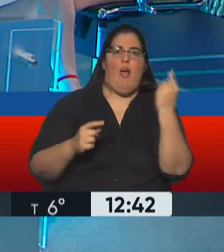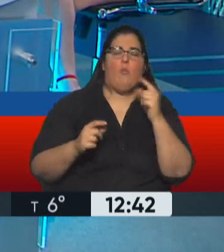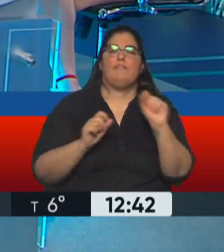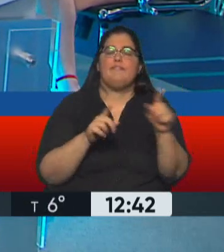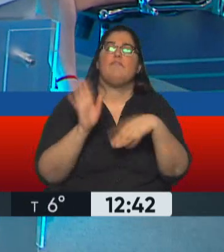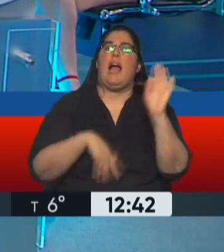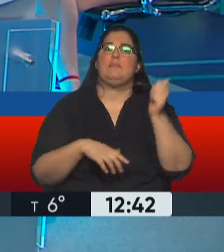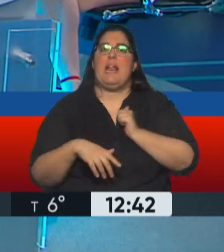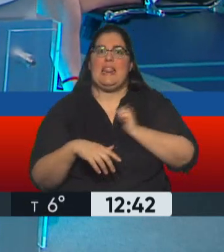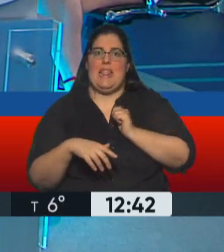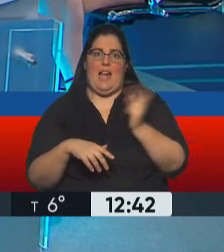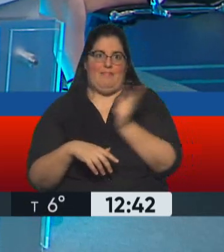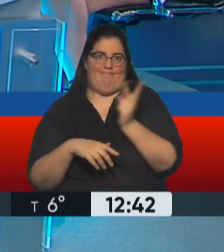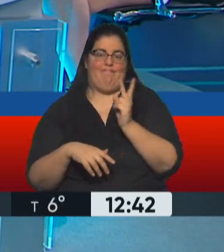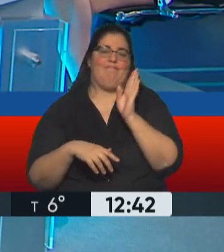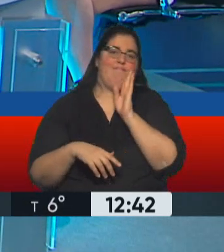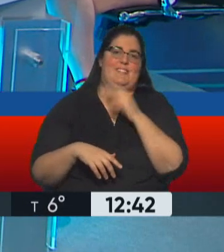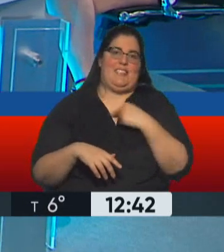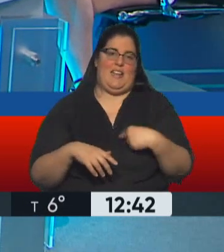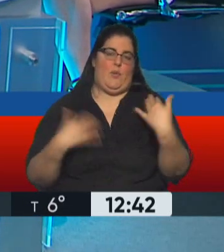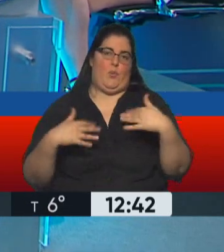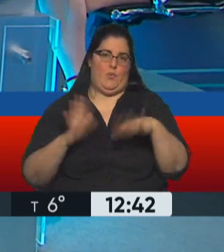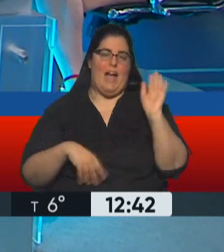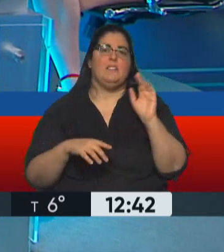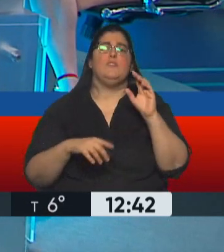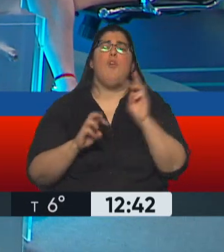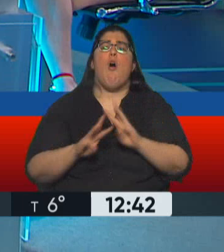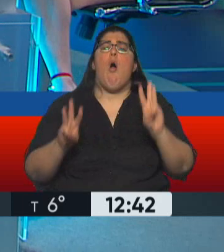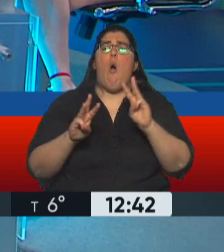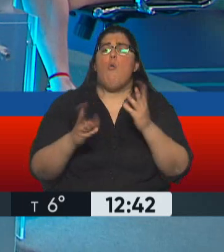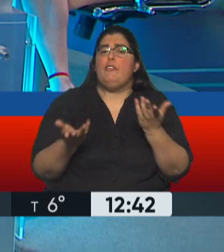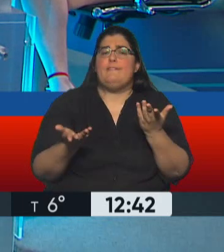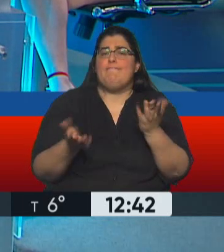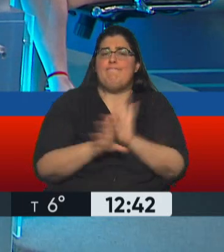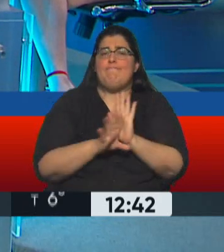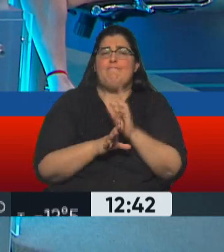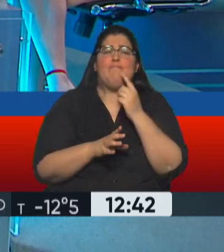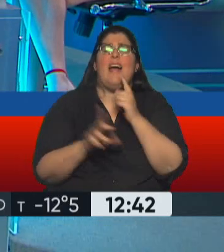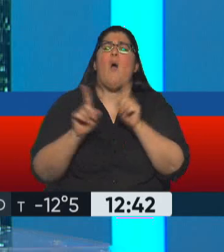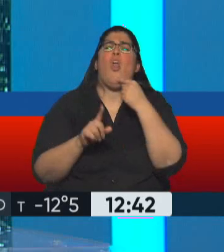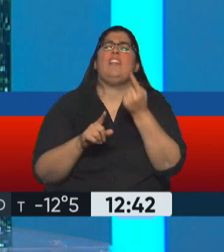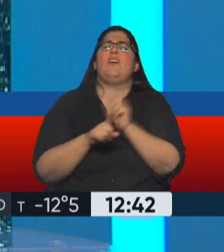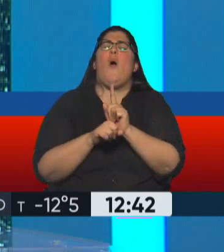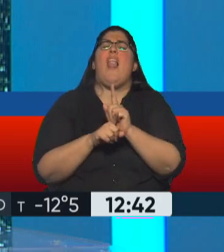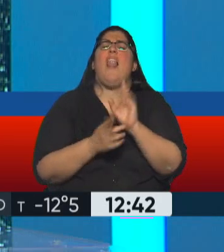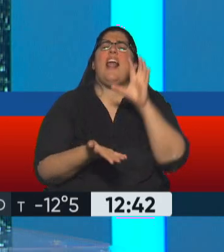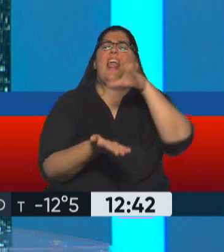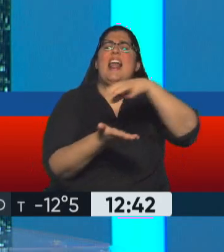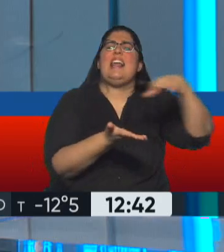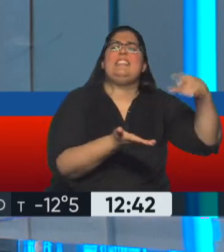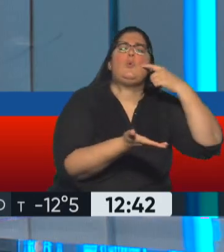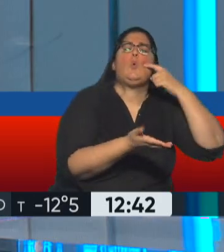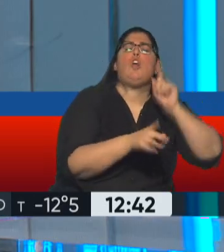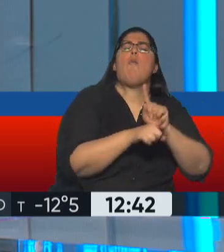próximo bloque de esto, entre China y Estados Unidos. La ONU es como que no tiene... algunos hablan de las instituciones zombies, ¿no? Instituciones que siguen